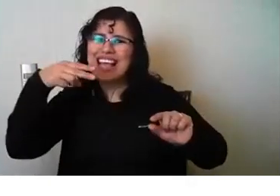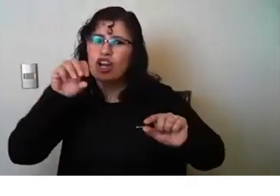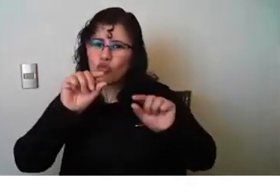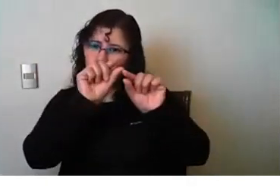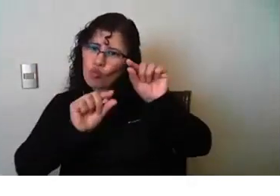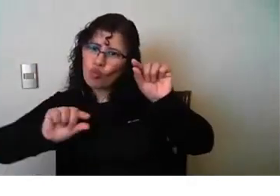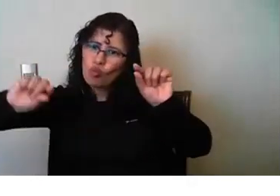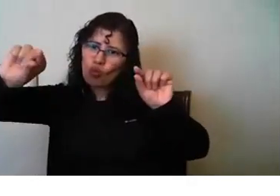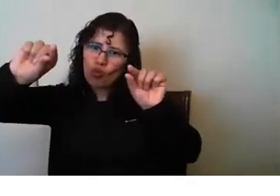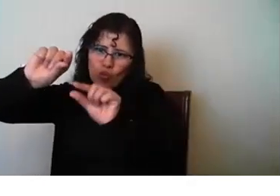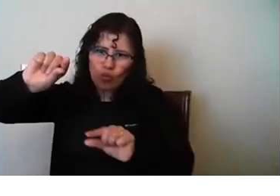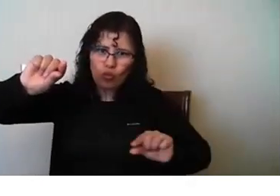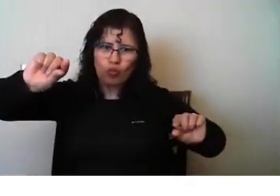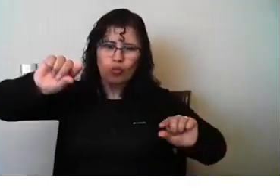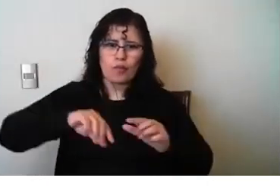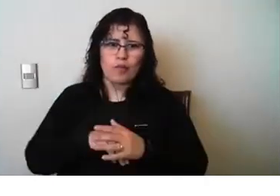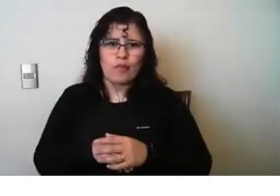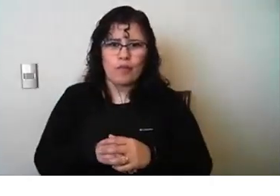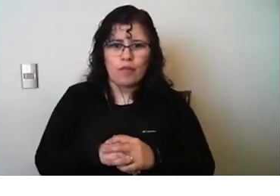senos